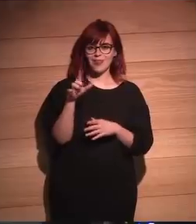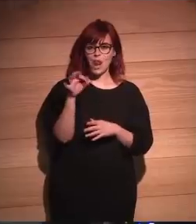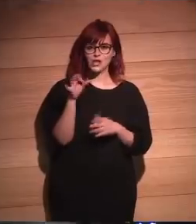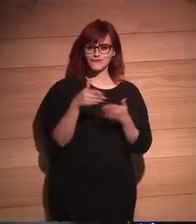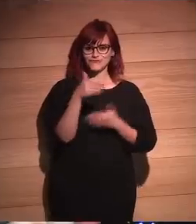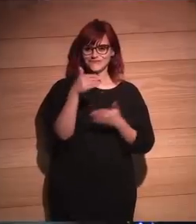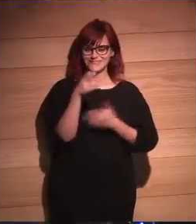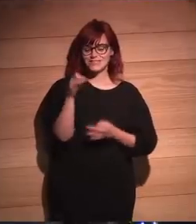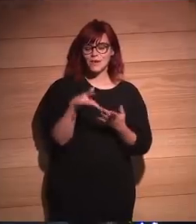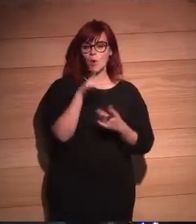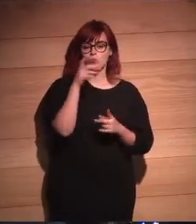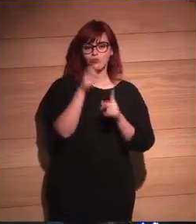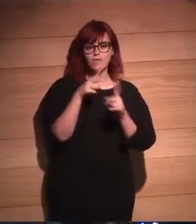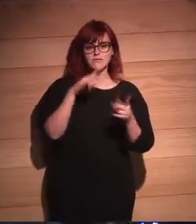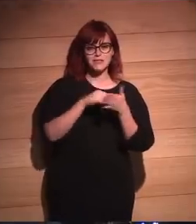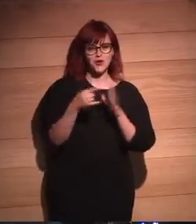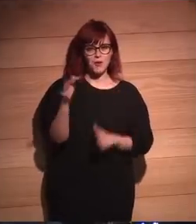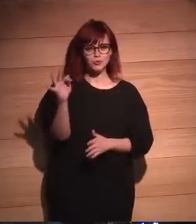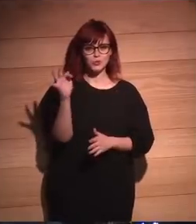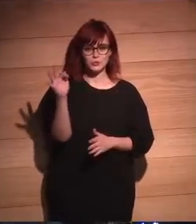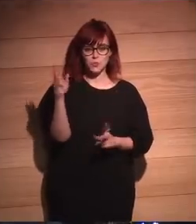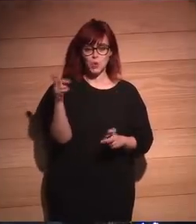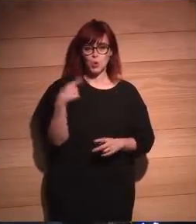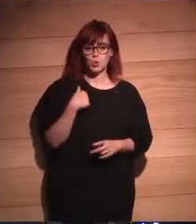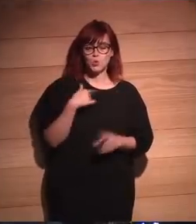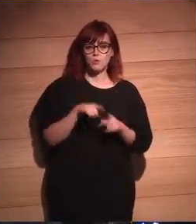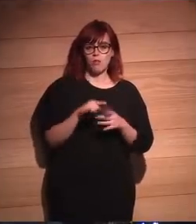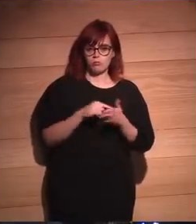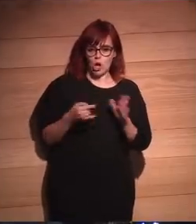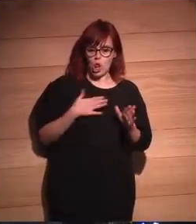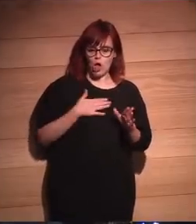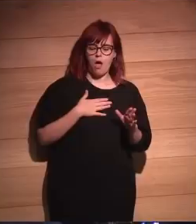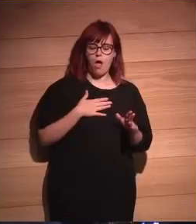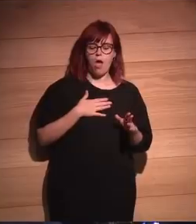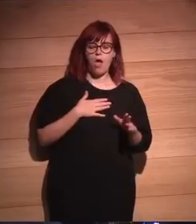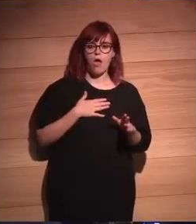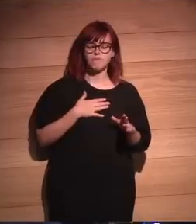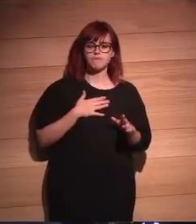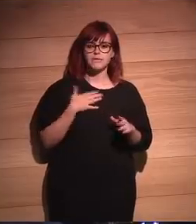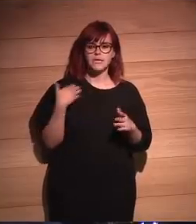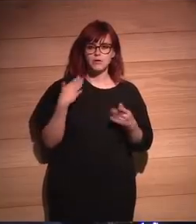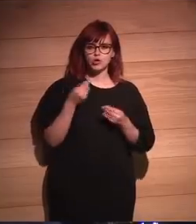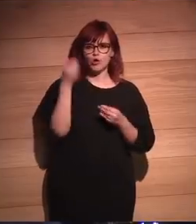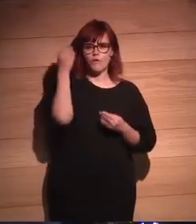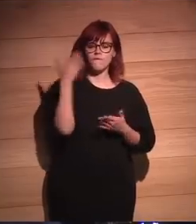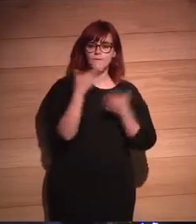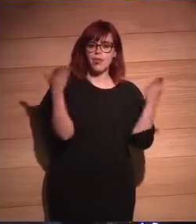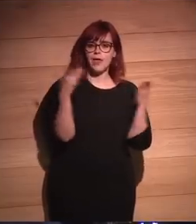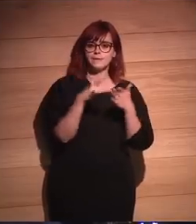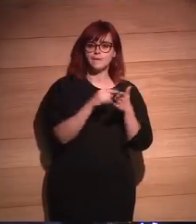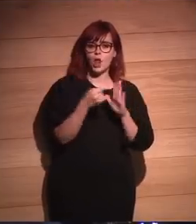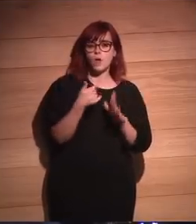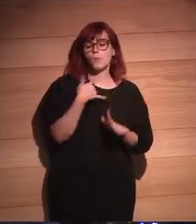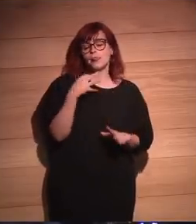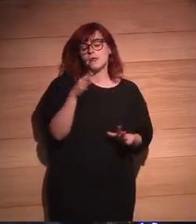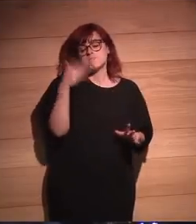esa visión más optimista de la tecnología, porque, o sea, yo como tecnóloga creo en la tecnología, igual es una creencia,